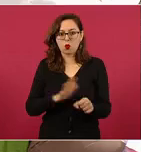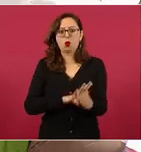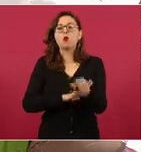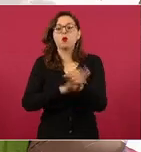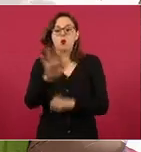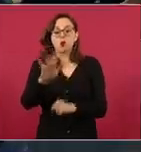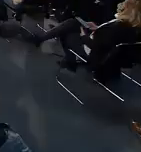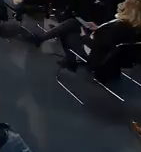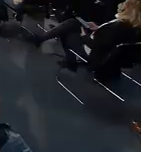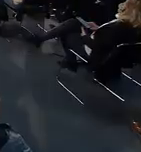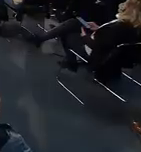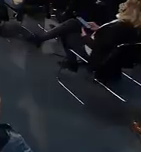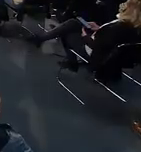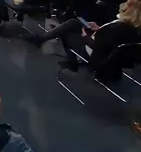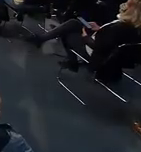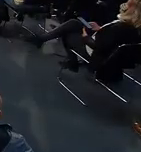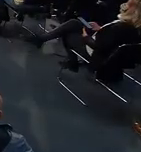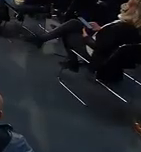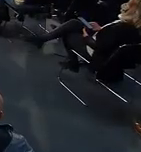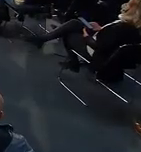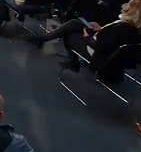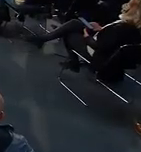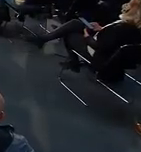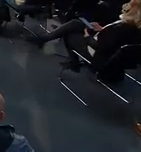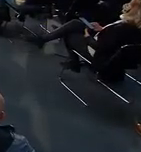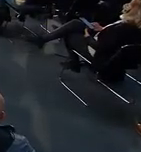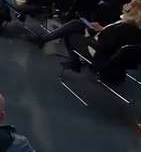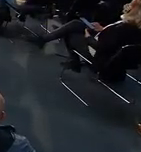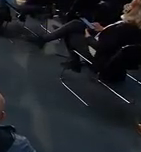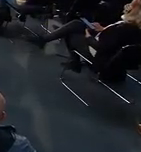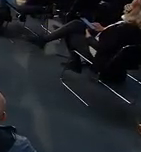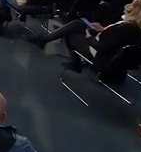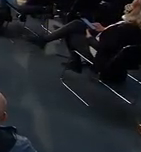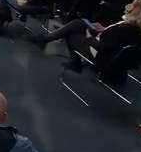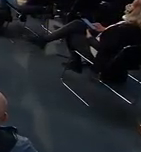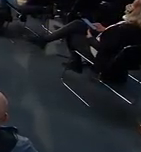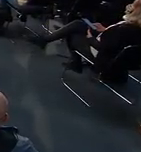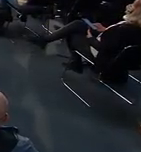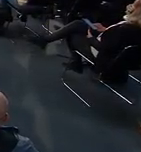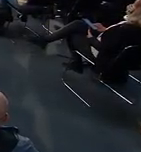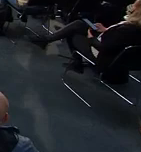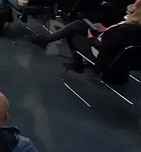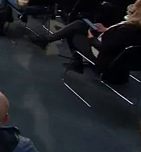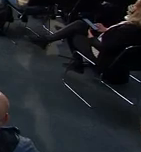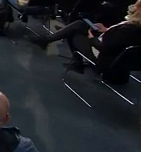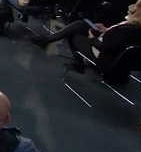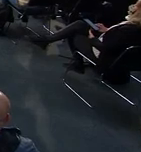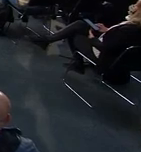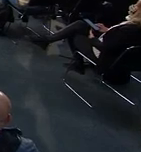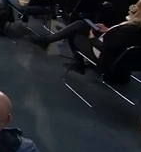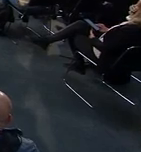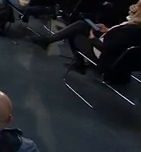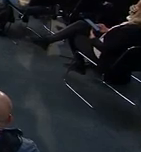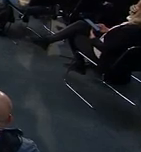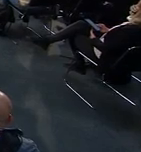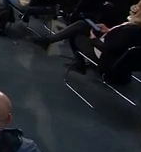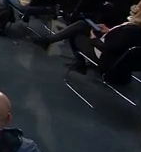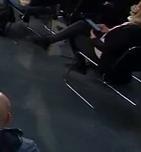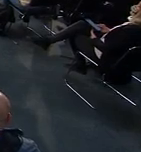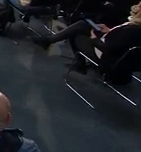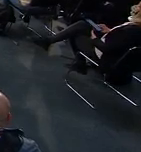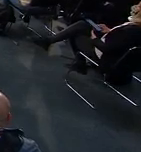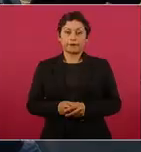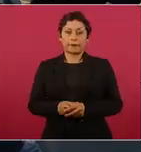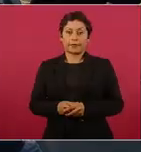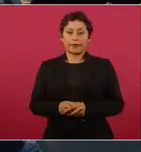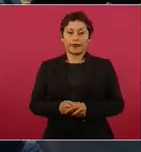podrían intervenir en este caso, porque obviamente pues este señor está recluido sin que haya cometido un delito y es confundido